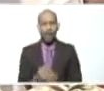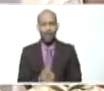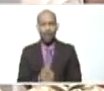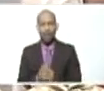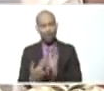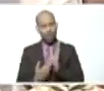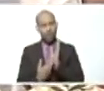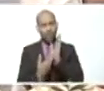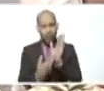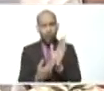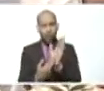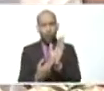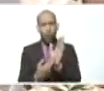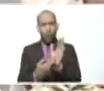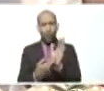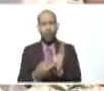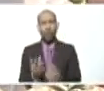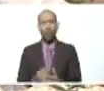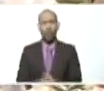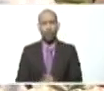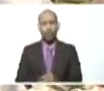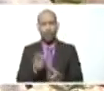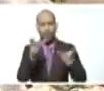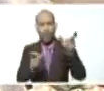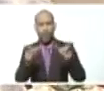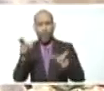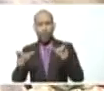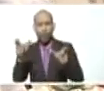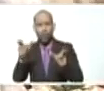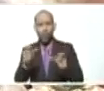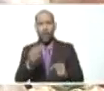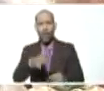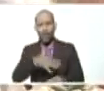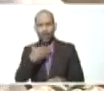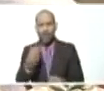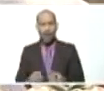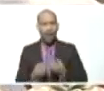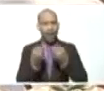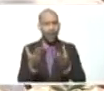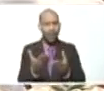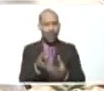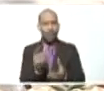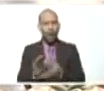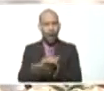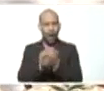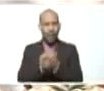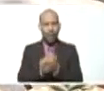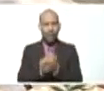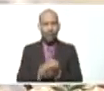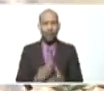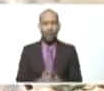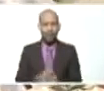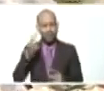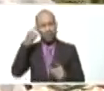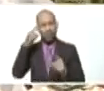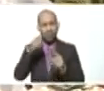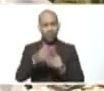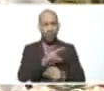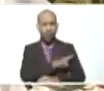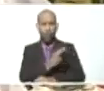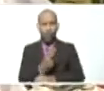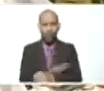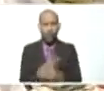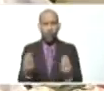reconoce en ella la víctima por cuya inmolación quisiste devolvernos tu amistad, para que, fortalecido con